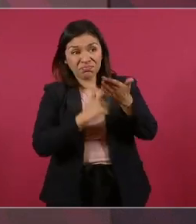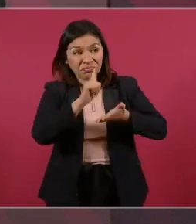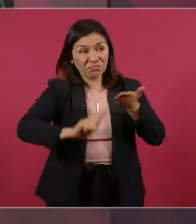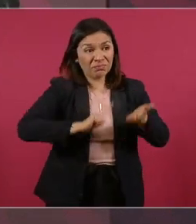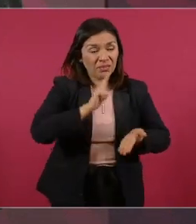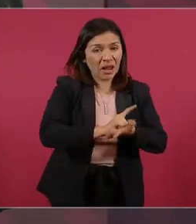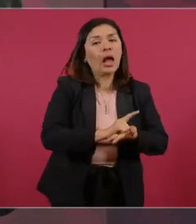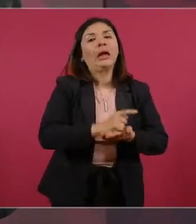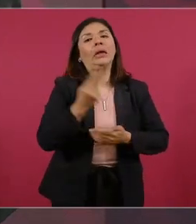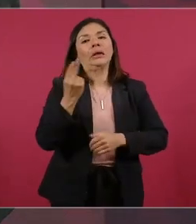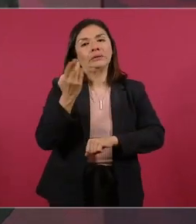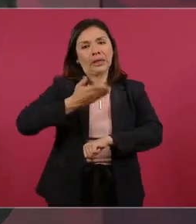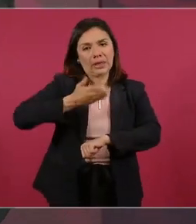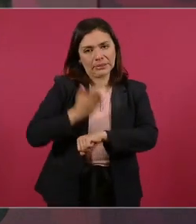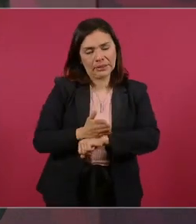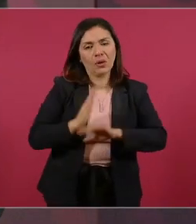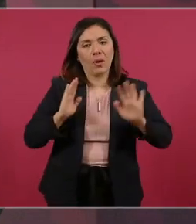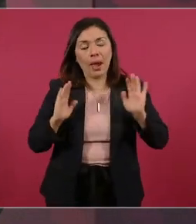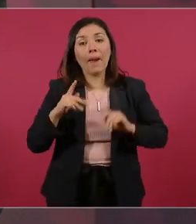lo más importante